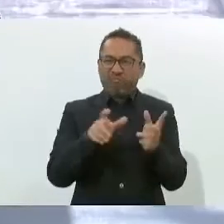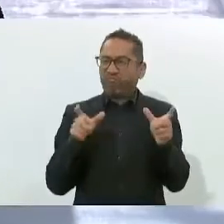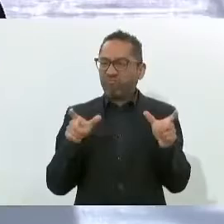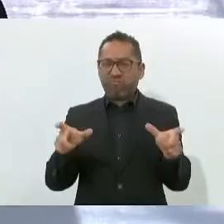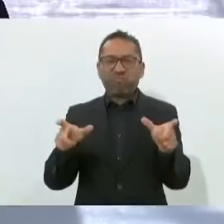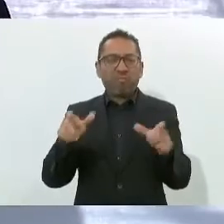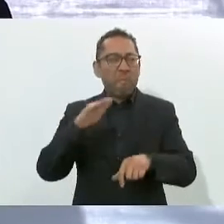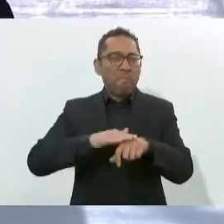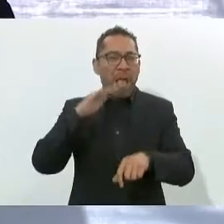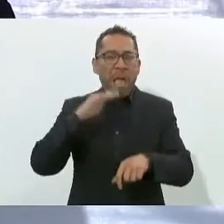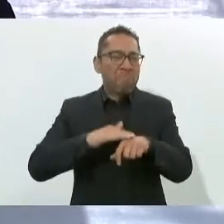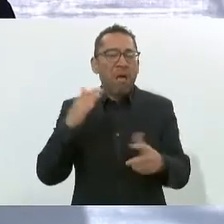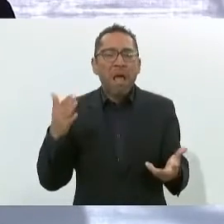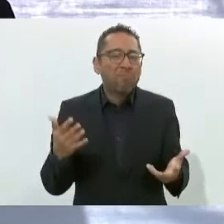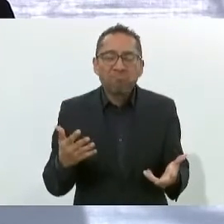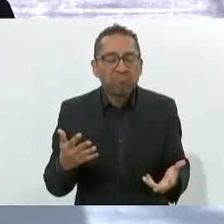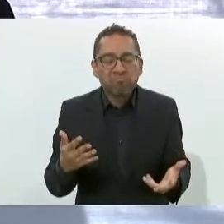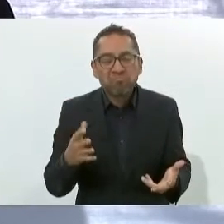las Fuerzas Armadas.